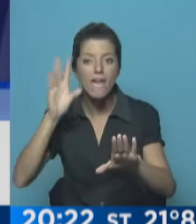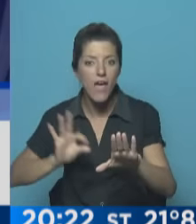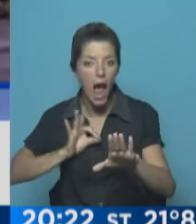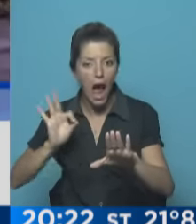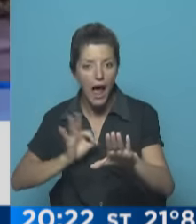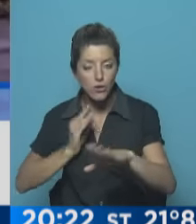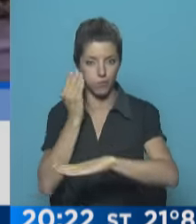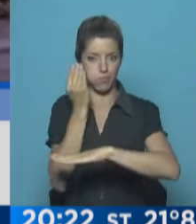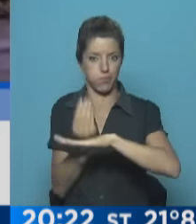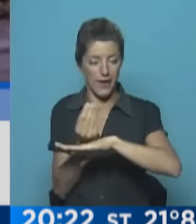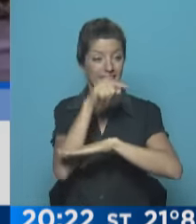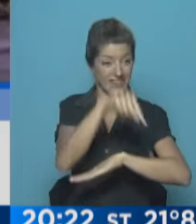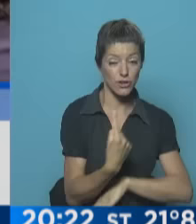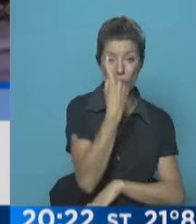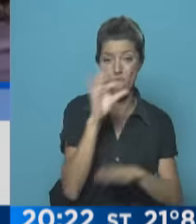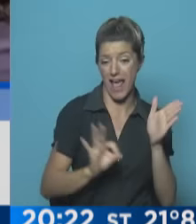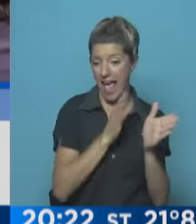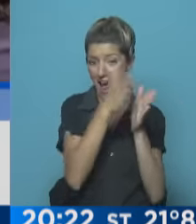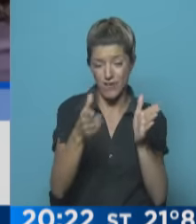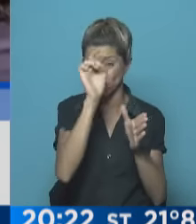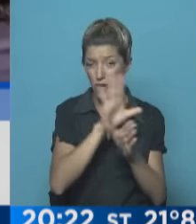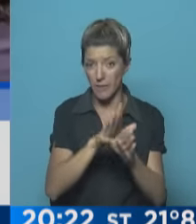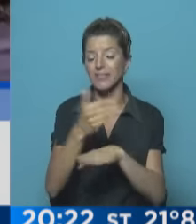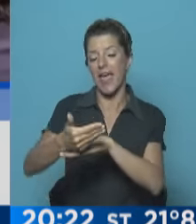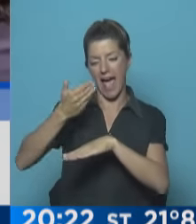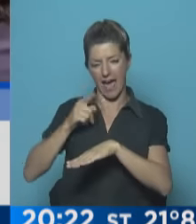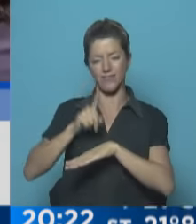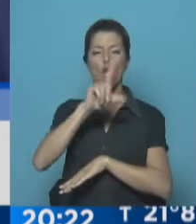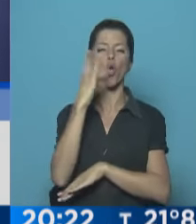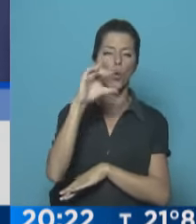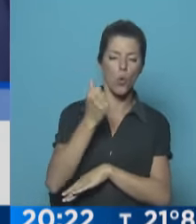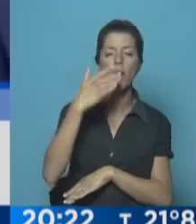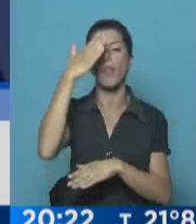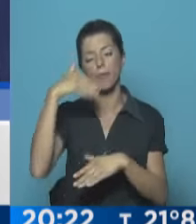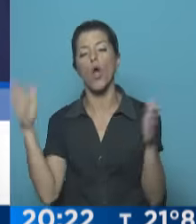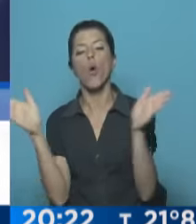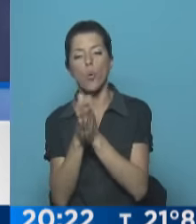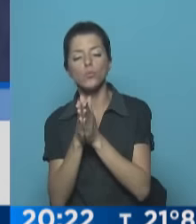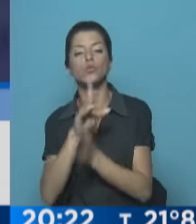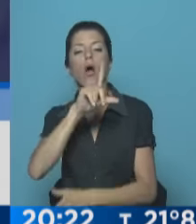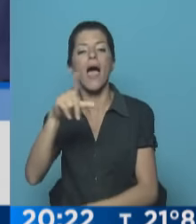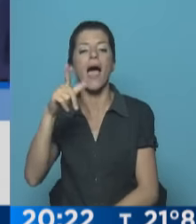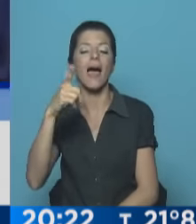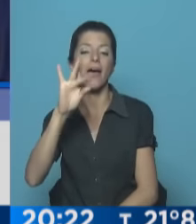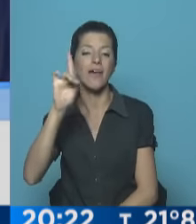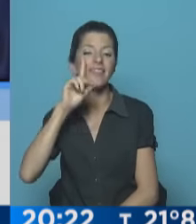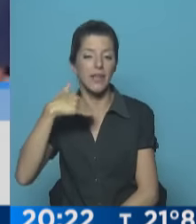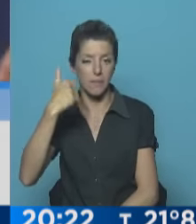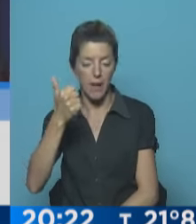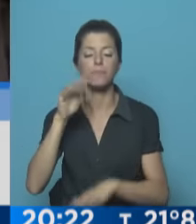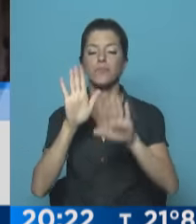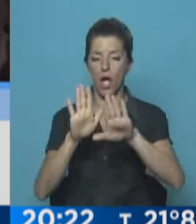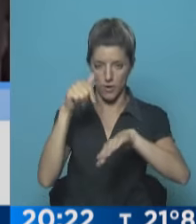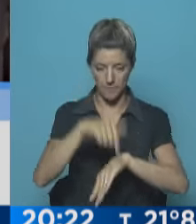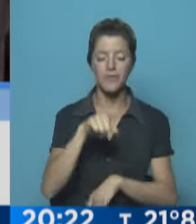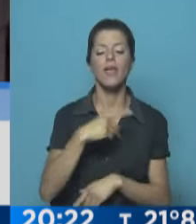Nueve años en el cargo, mucho más. Esto marca la diferencia, ¿no? Había estado con Lula, después con Dilma Rousseff. ¿Por qué se lo trajo a Joaquín Levy? Según lo que dice el